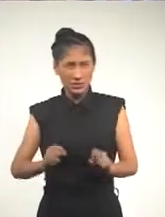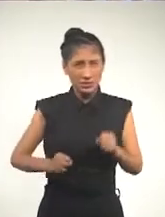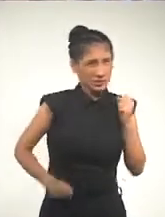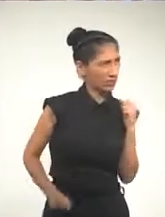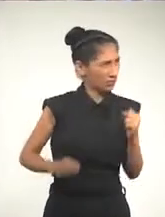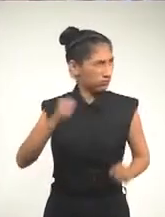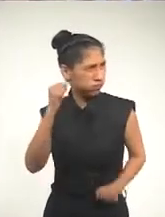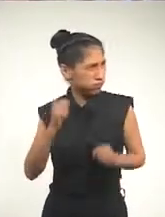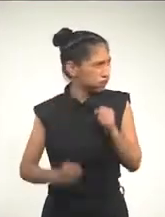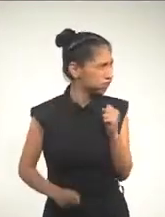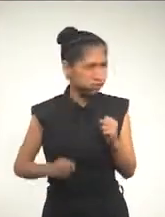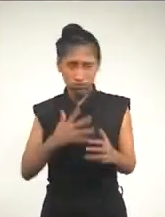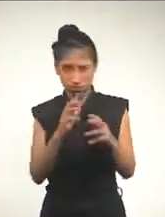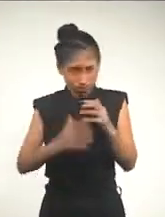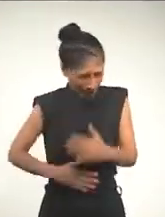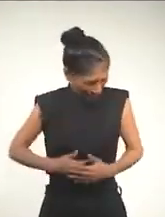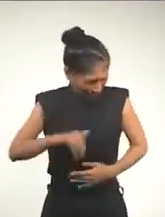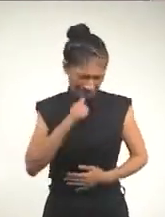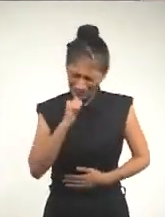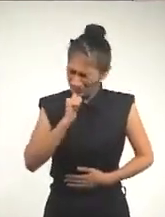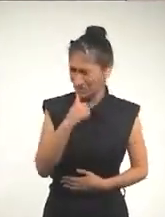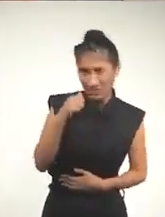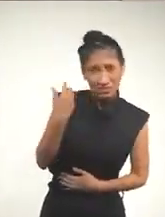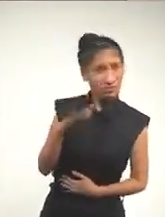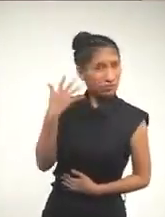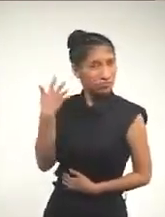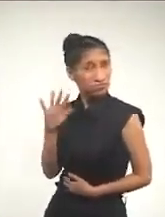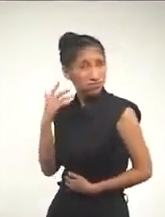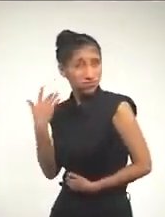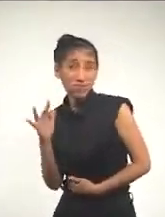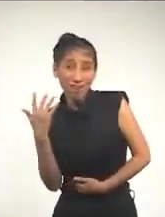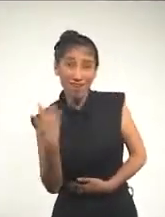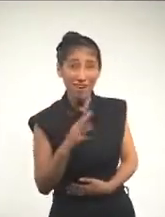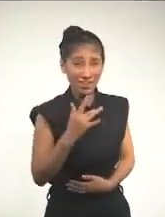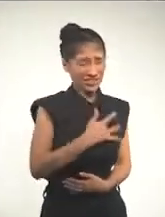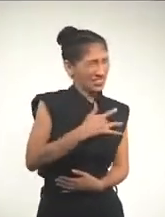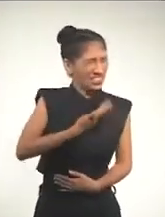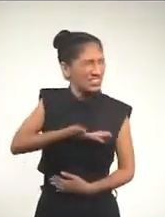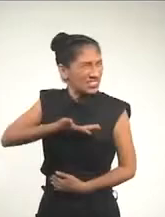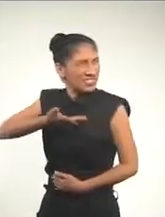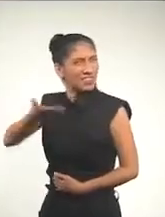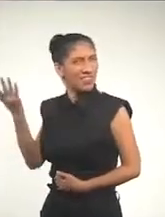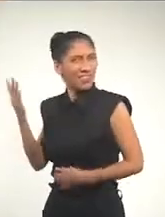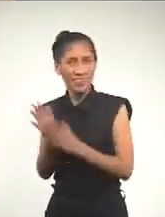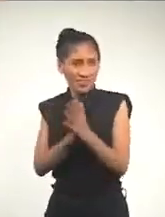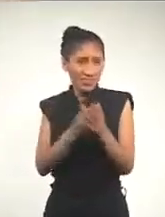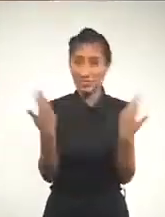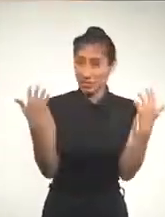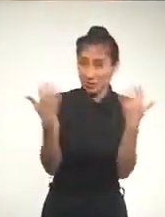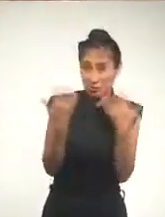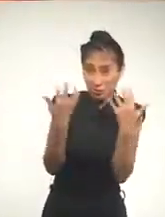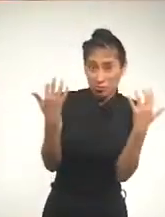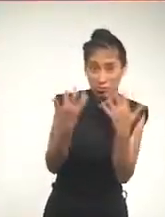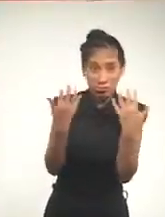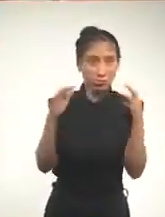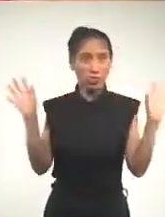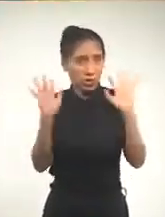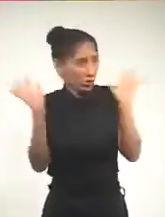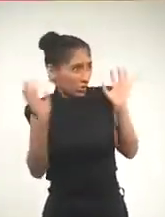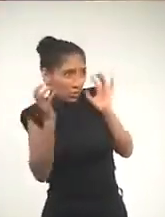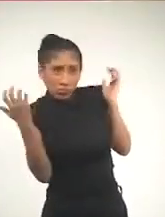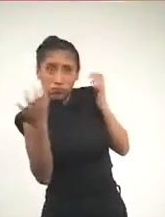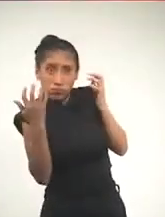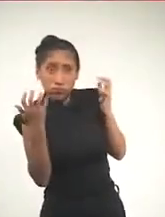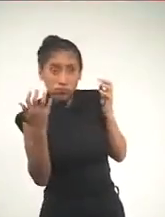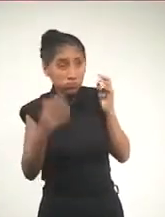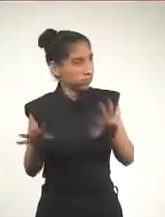siento un frío recorrer. Mi barriga ya me duele, ay, no sé, no sé qué hacer. ¿Qué es esa emoción? Creo que se llama miedo. Es que